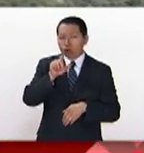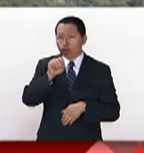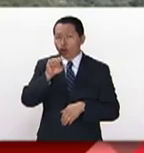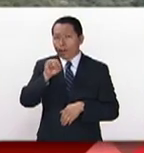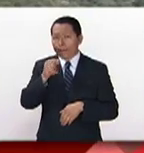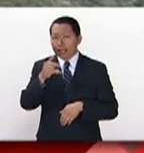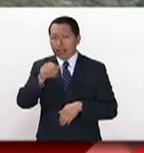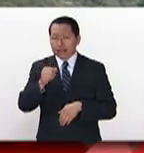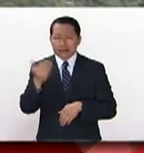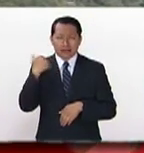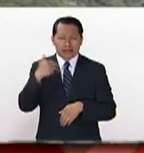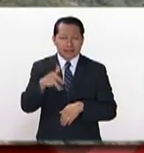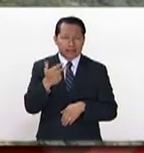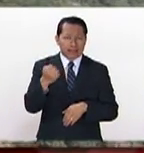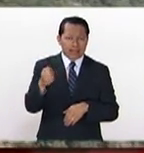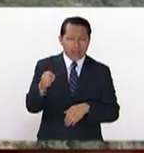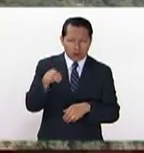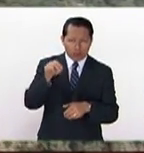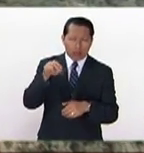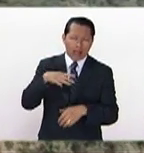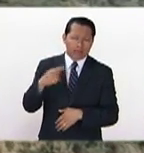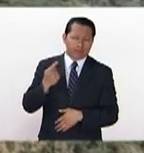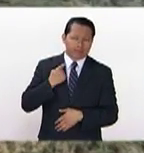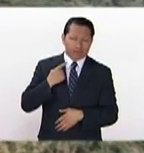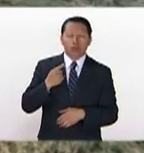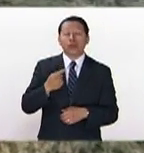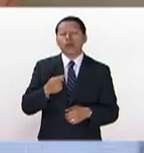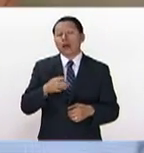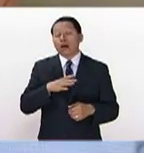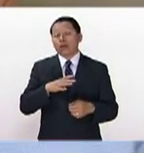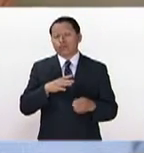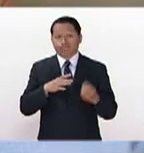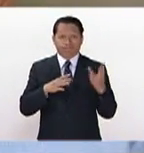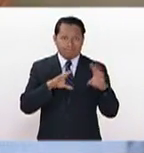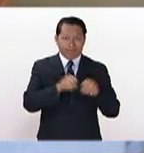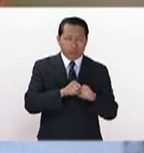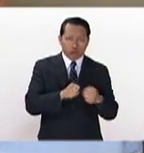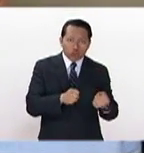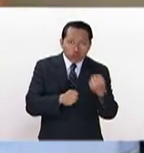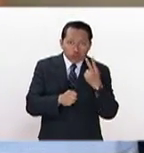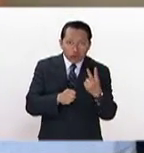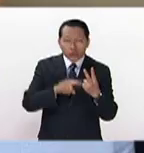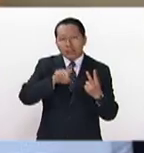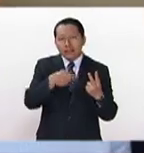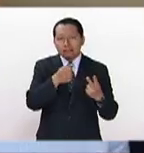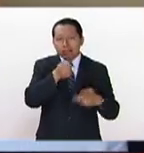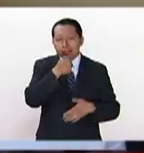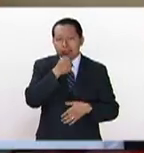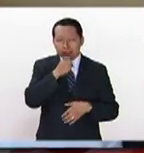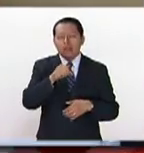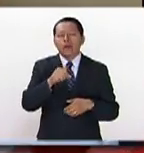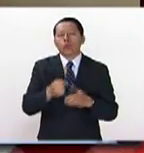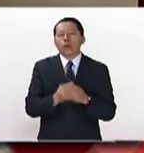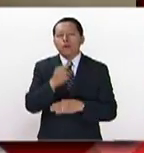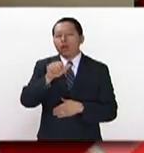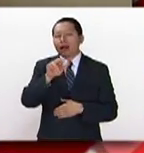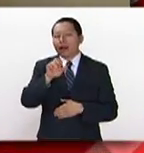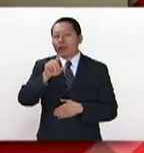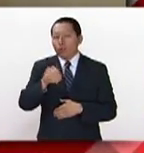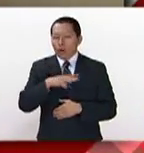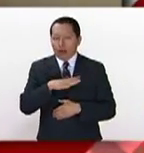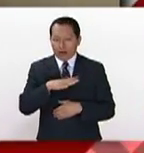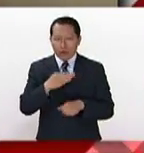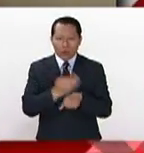Rodríguez ocurrido el 13 de enero. 2 de los aprendidos serían reporteros independientes de Nuevo Laredo. Hasta el momento suman 6